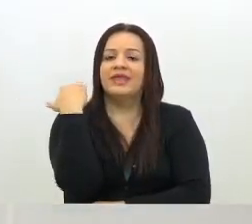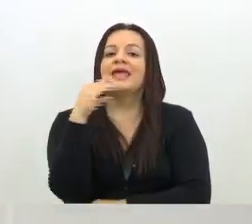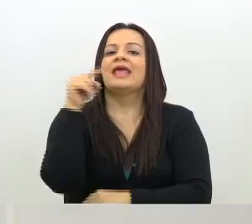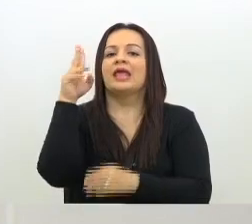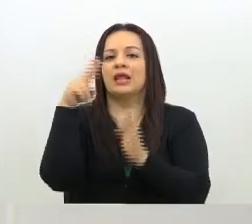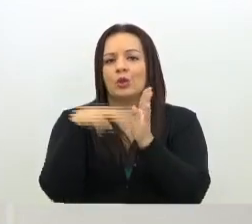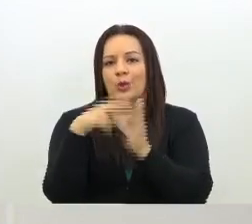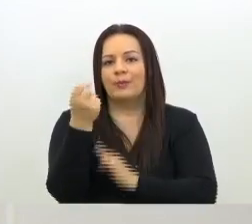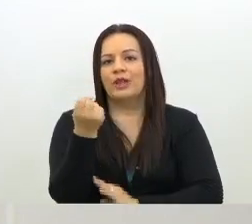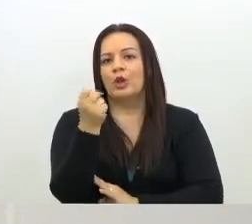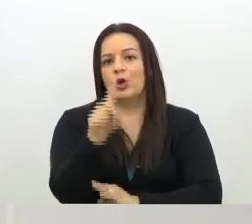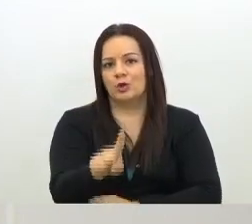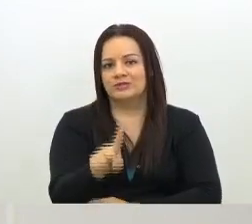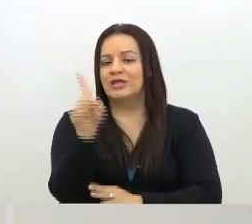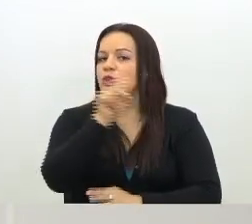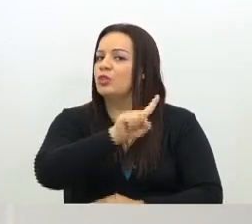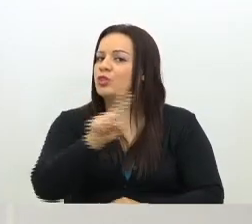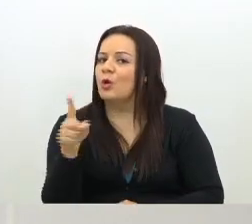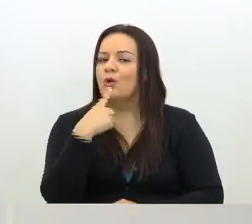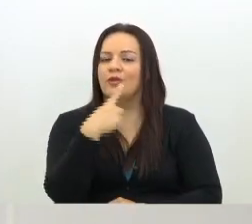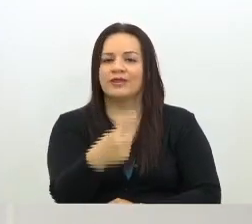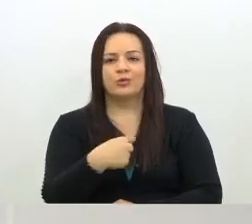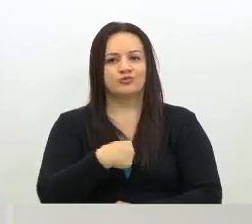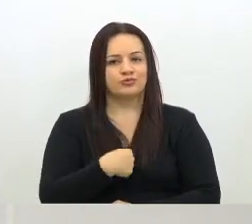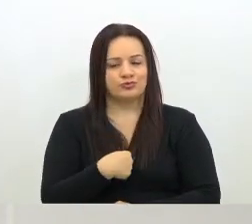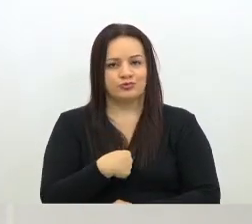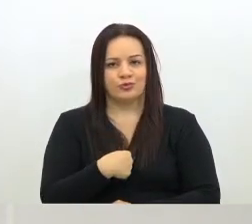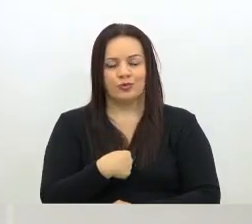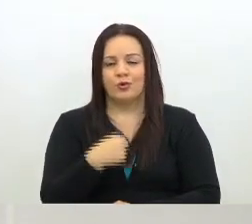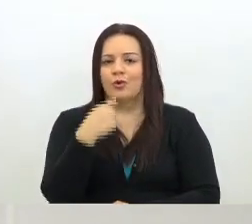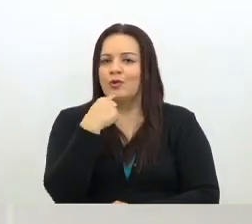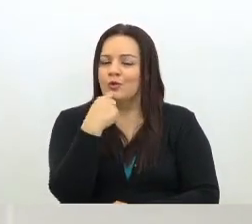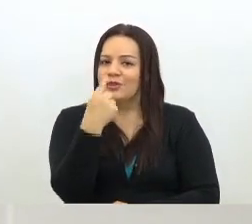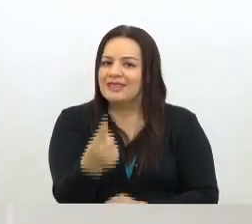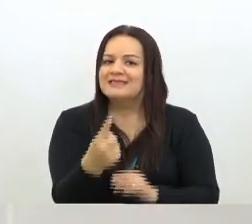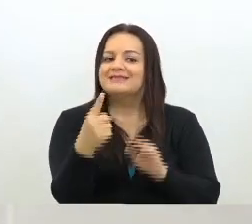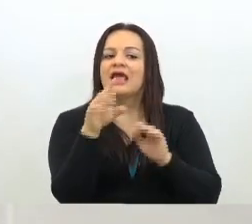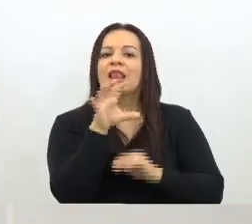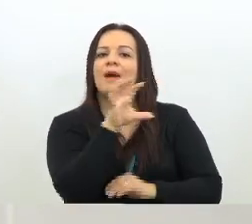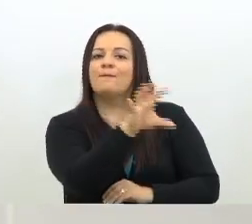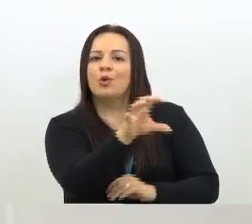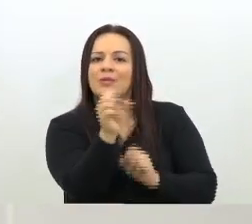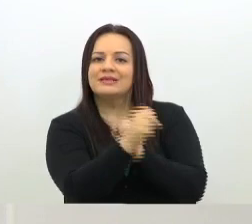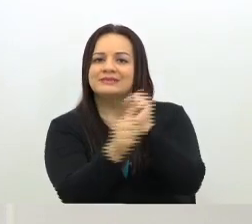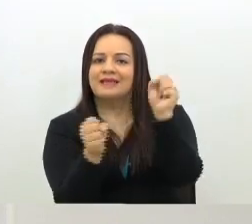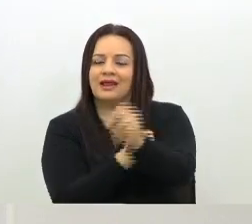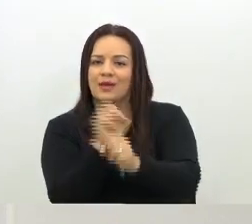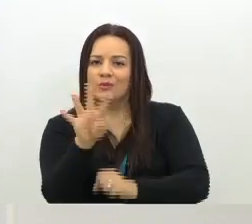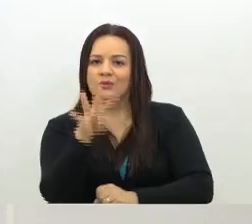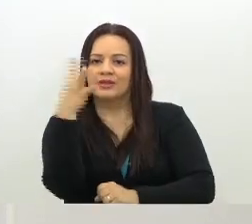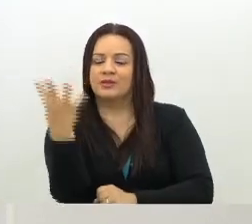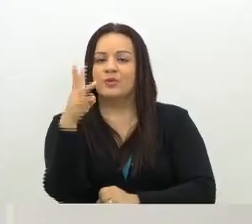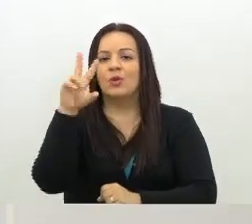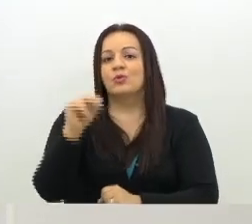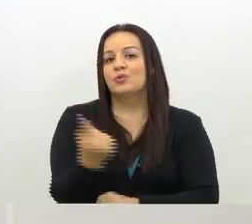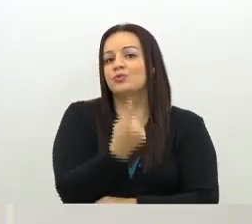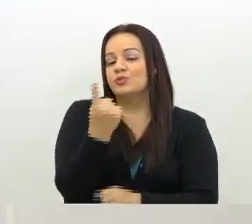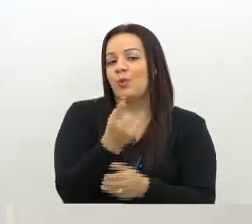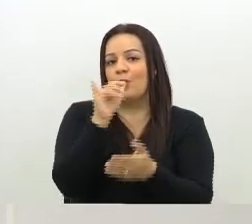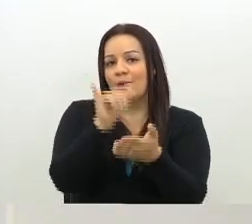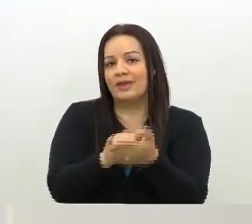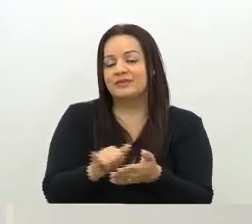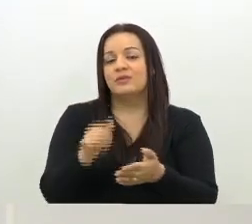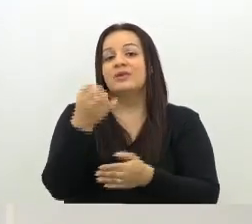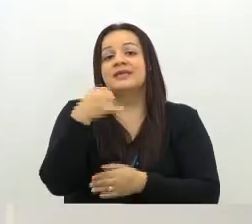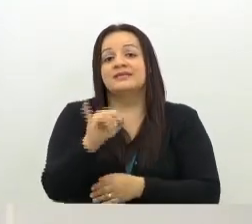el 2011. No lo digo yo, lo dice la propia Sala Constitucional. Y no solamente eso, si